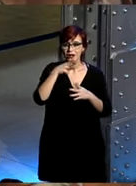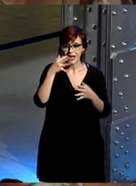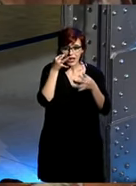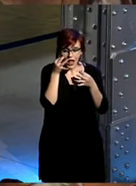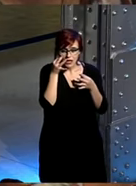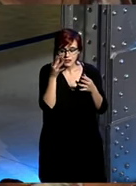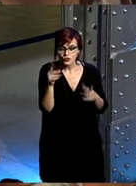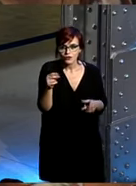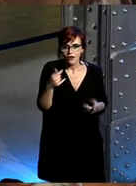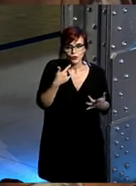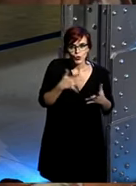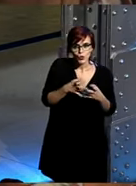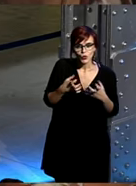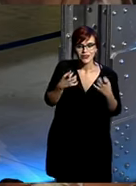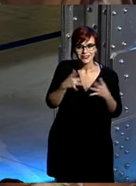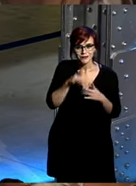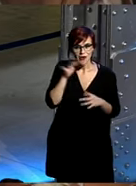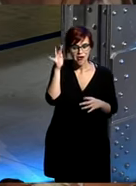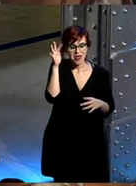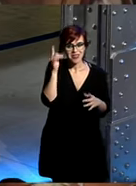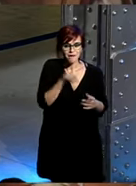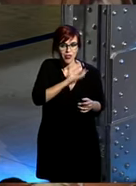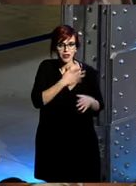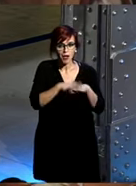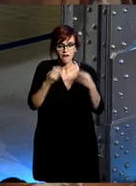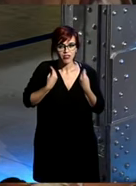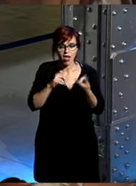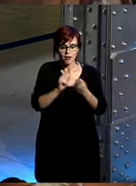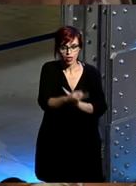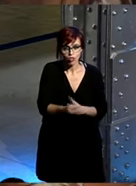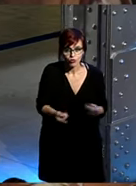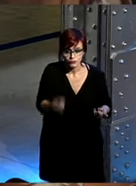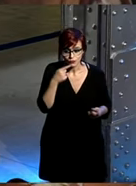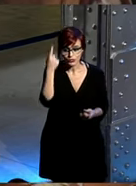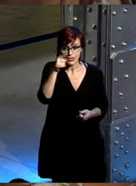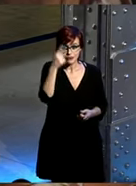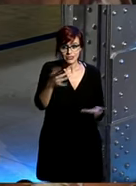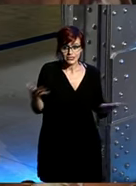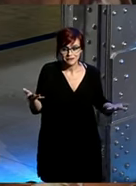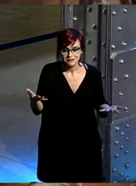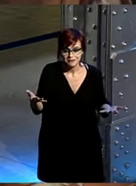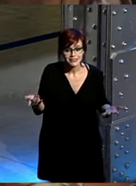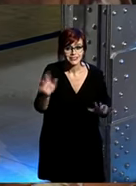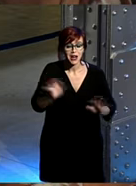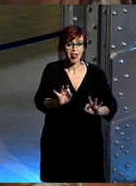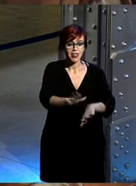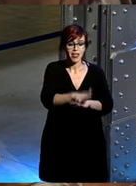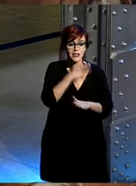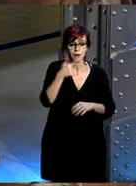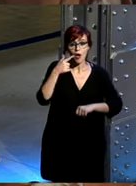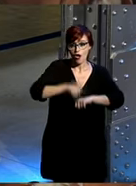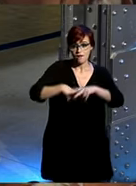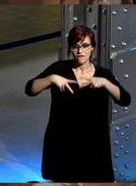mí, joder, estoy así como súper emocionada ahora mismo. Me habéis cambiado la vida, María, y tú lo sabes. Y nada, que como ya